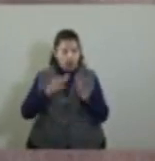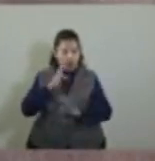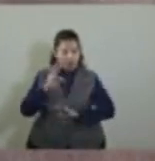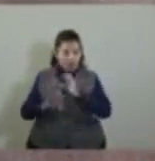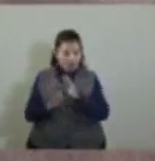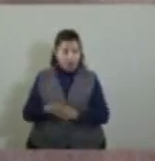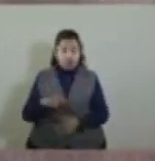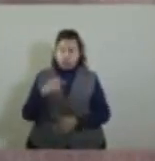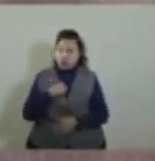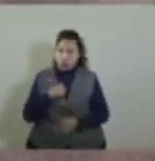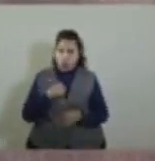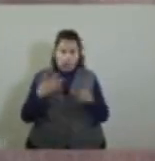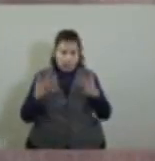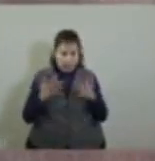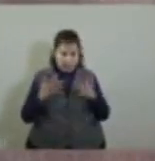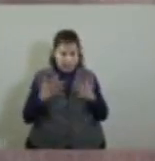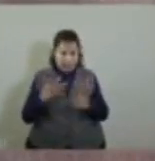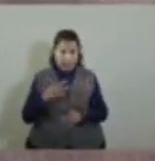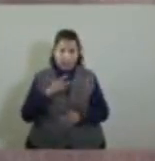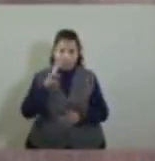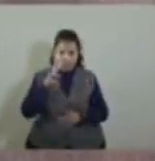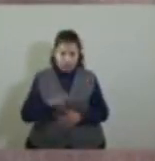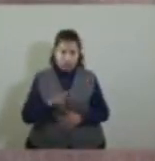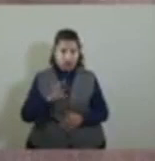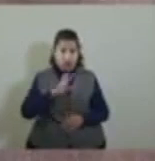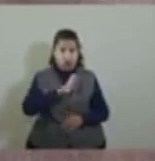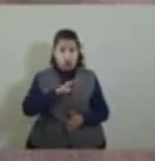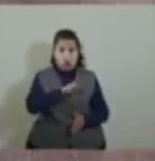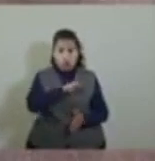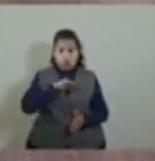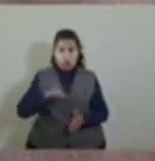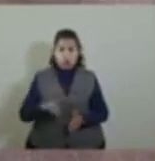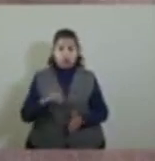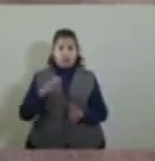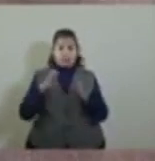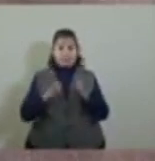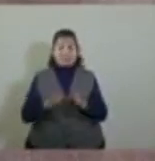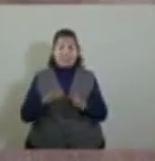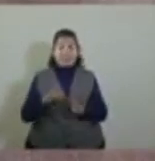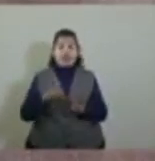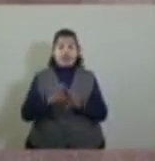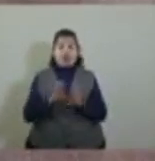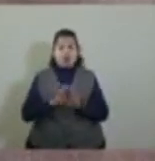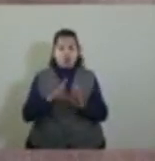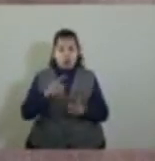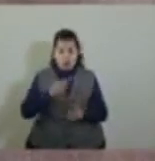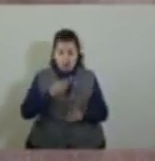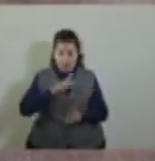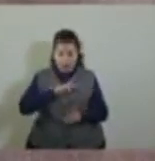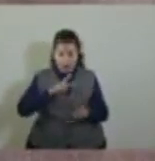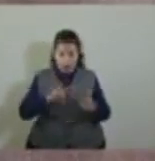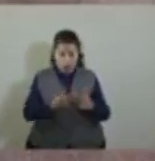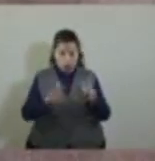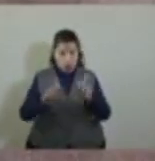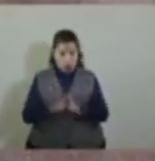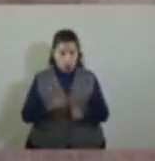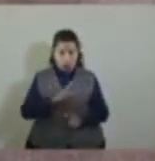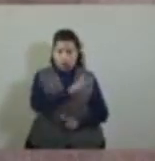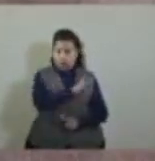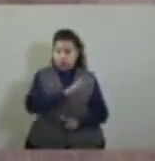campaña, el gabinete que integrará estará compuesto mayoritariamente por